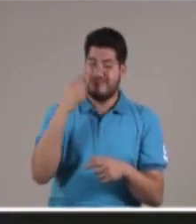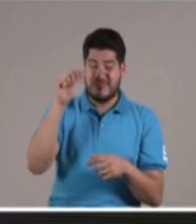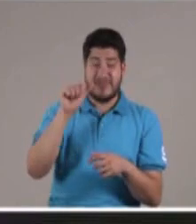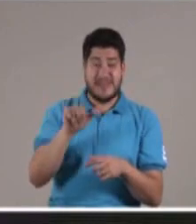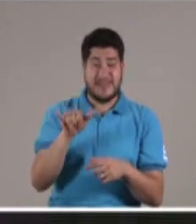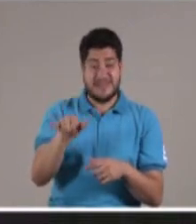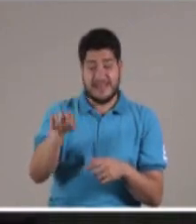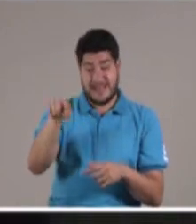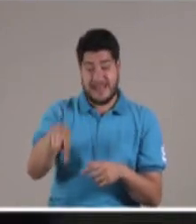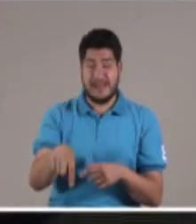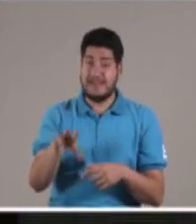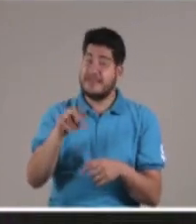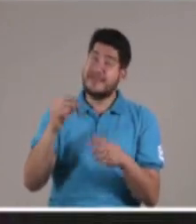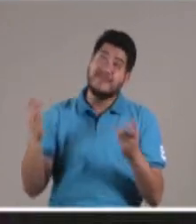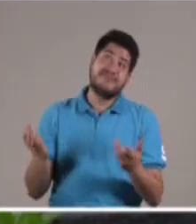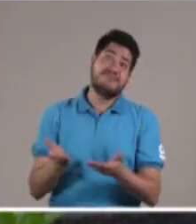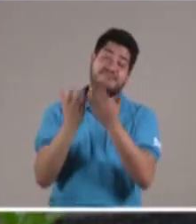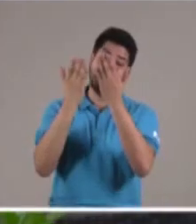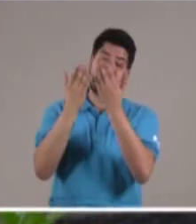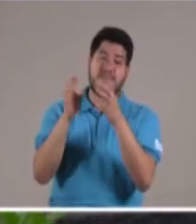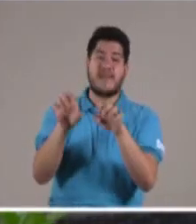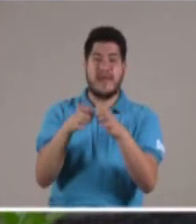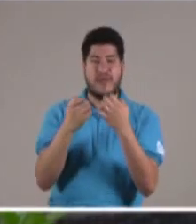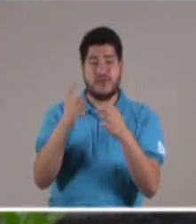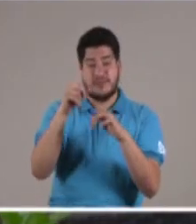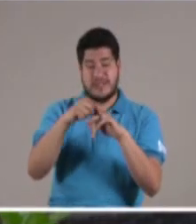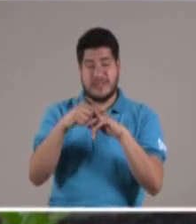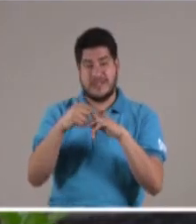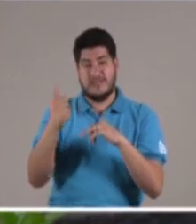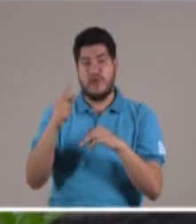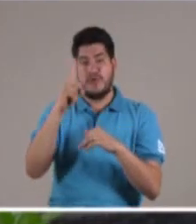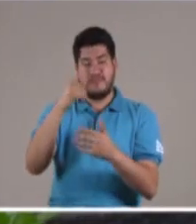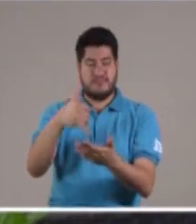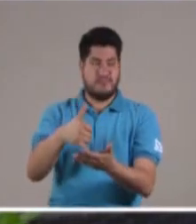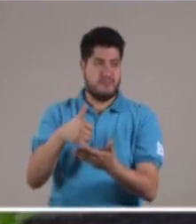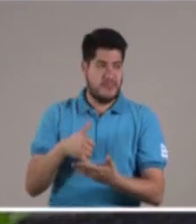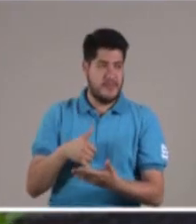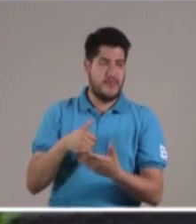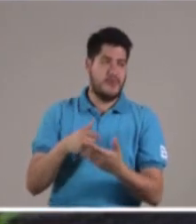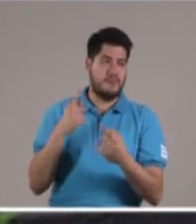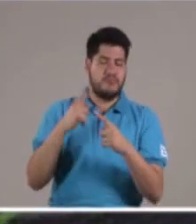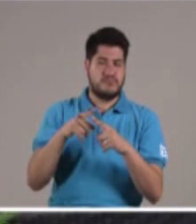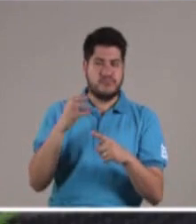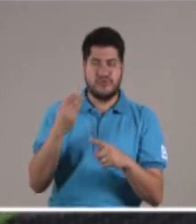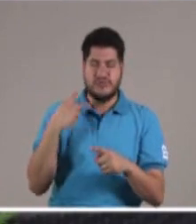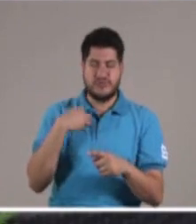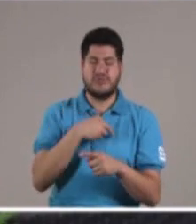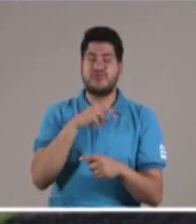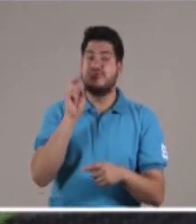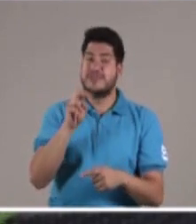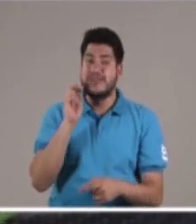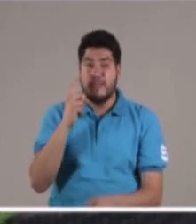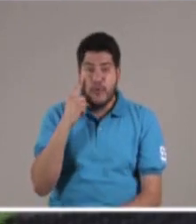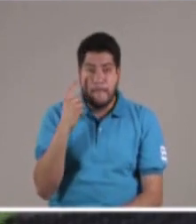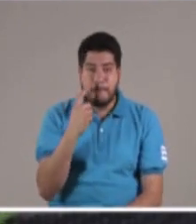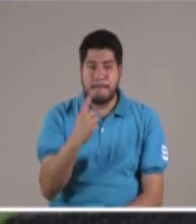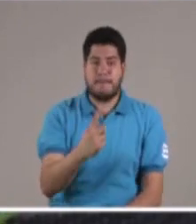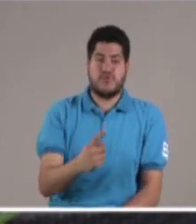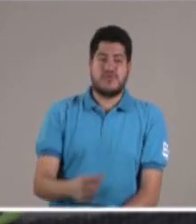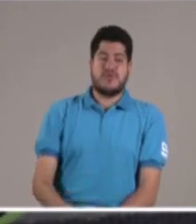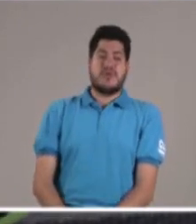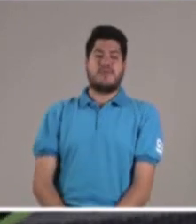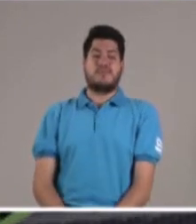entonces ser novia ser esposa es un galardón es algo por lo cual tenemos que ir en Pos de